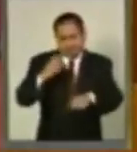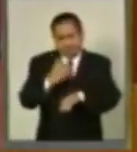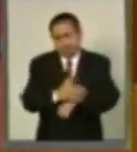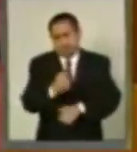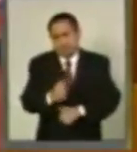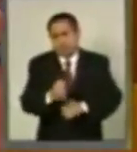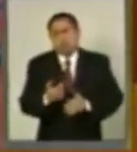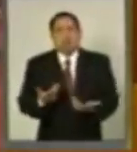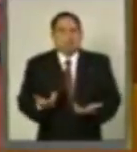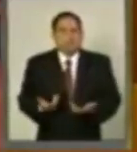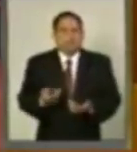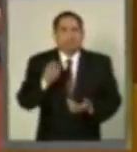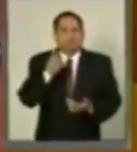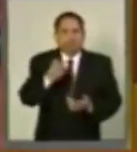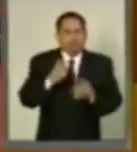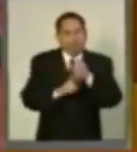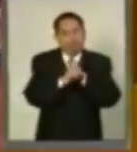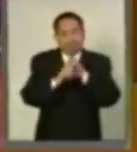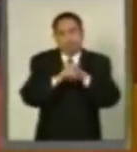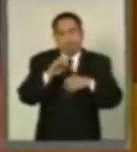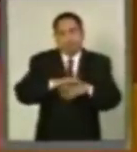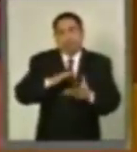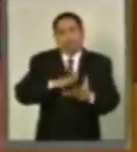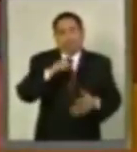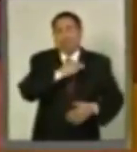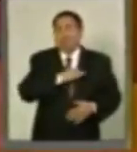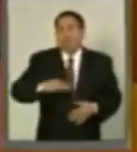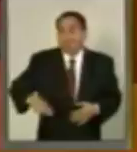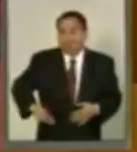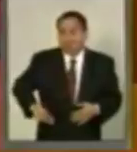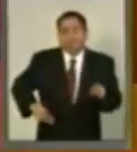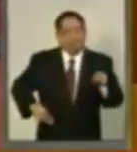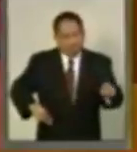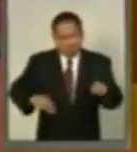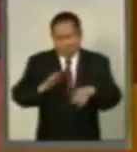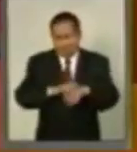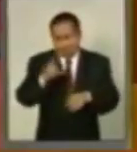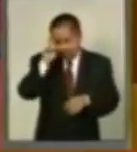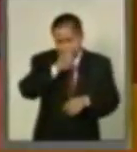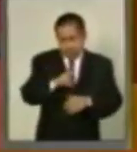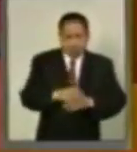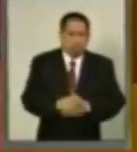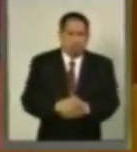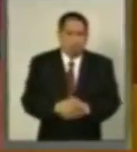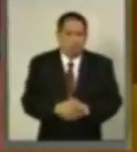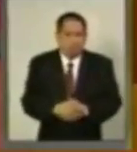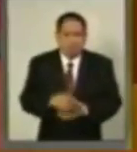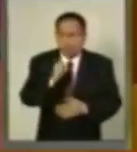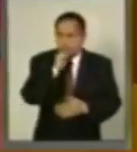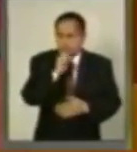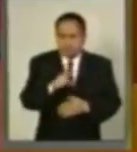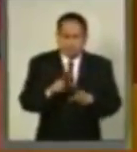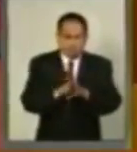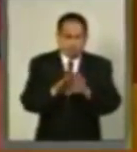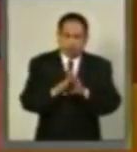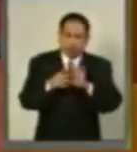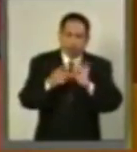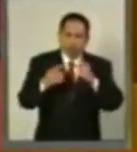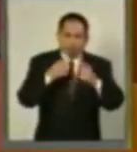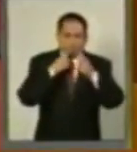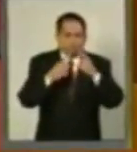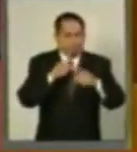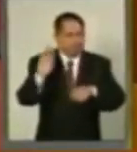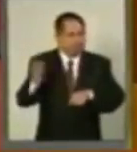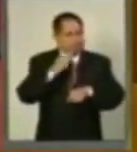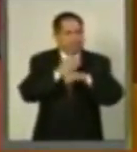en ese ámbito donde tenemos un problema muy serio, que es en el municipal y por supuesto el estatal. Y también asumir desde la